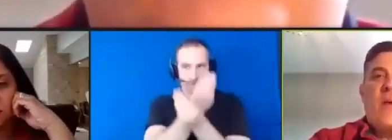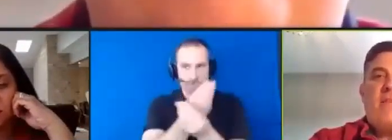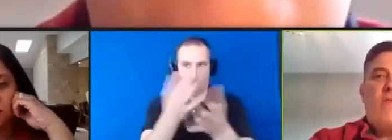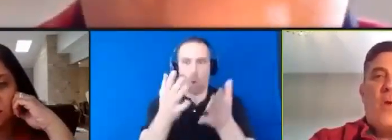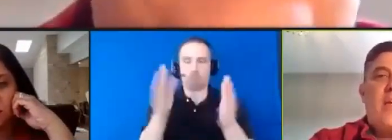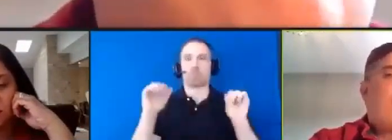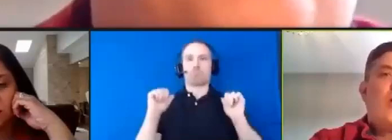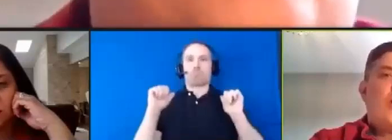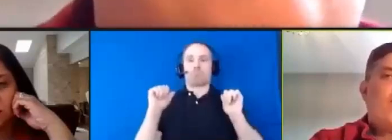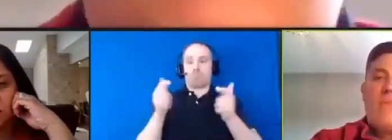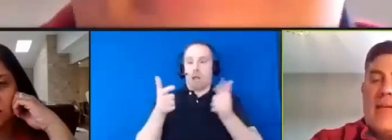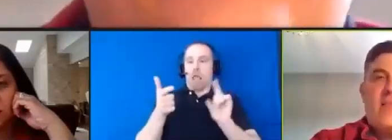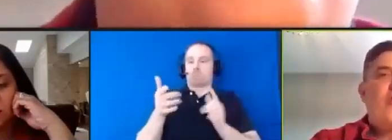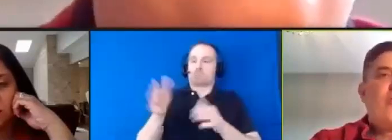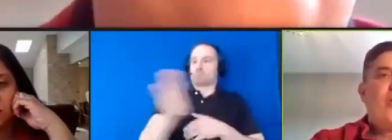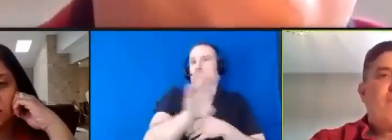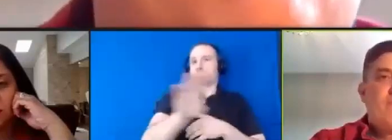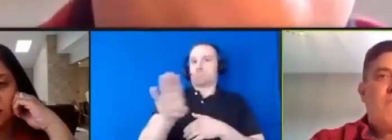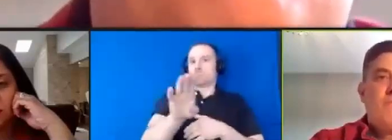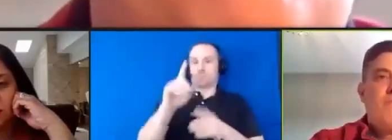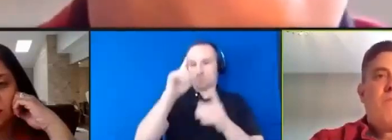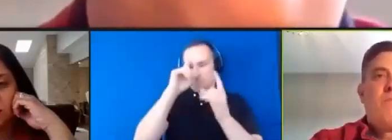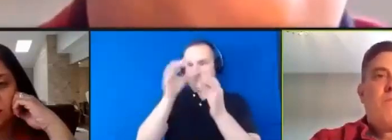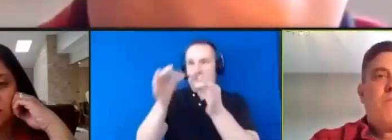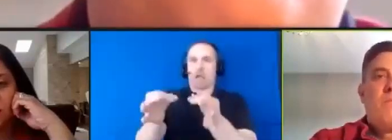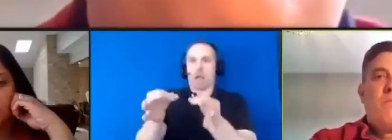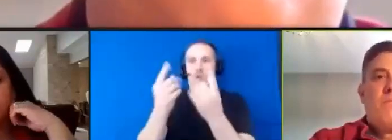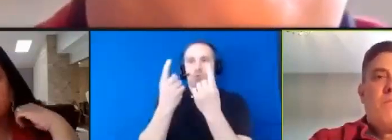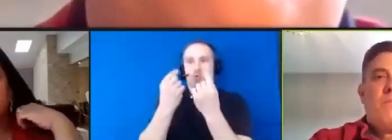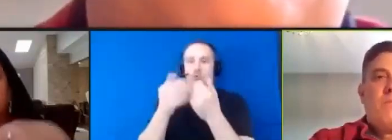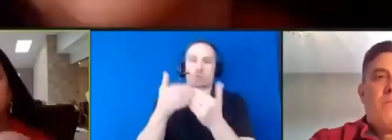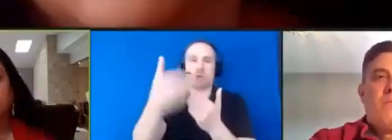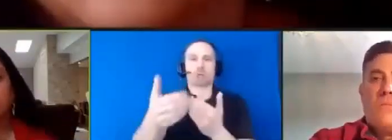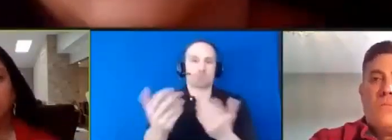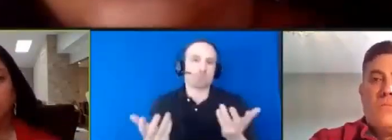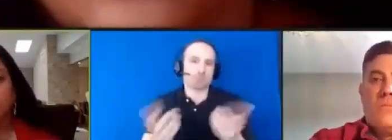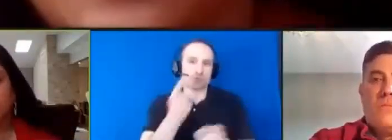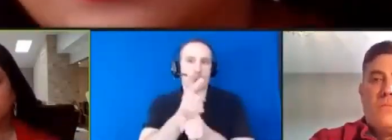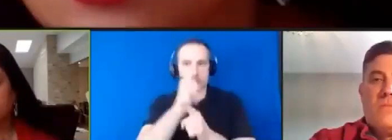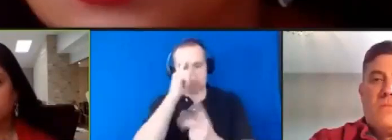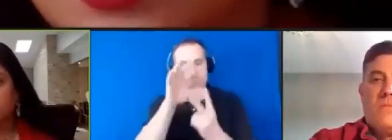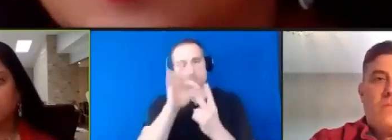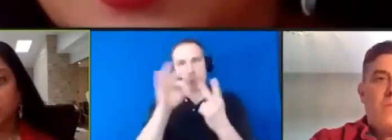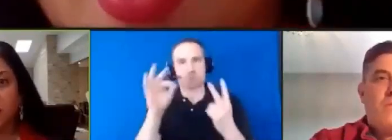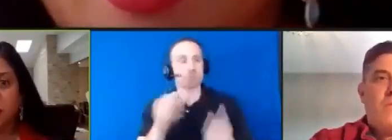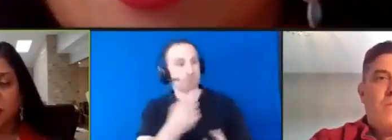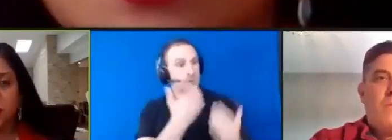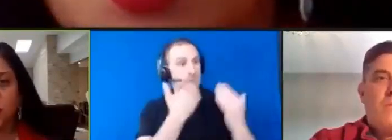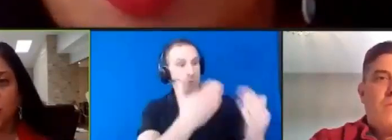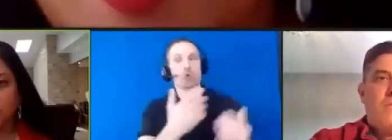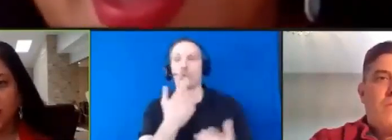ver esto pero esta es una decisión personal para los padres mi trabajo no es voltear